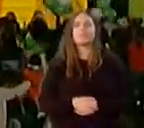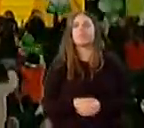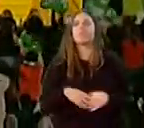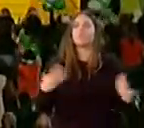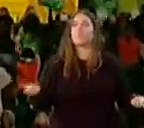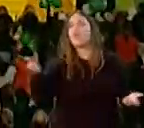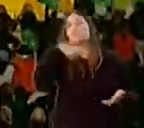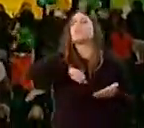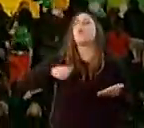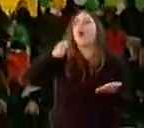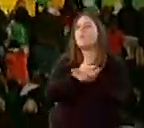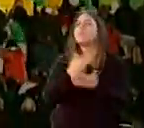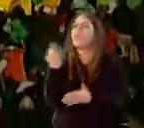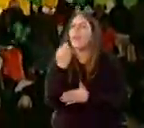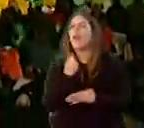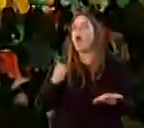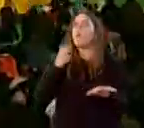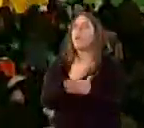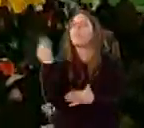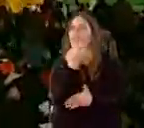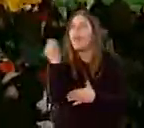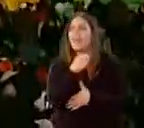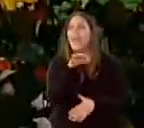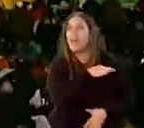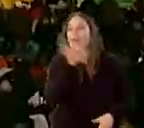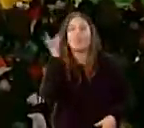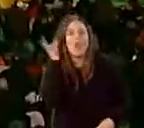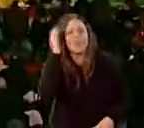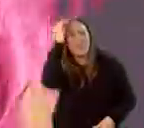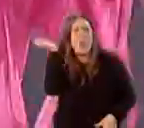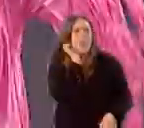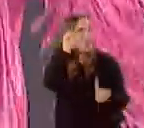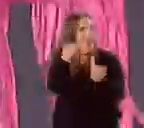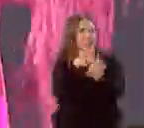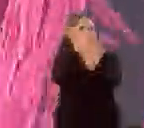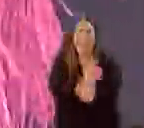que la inmaculada no lo haré